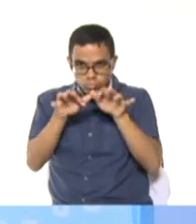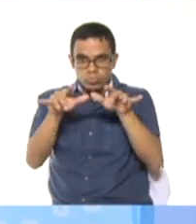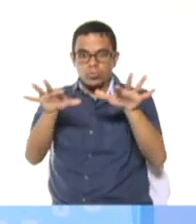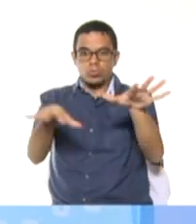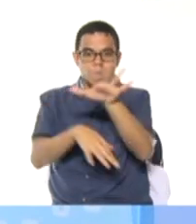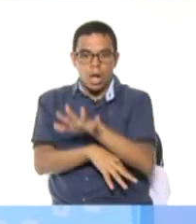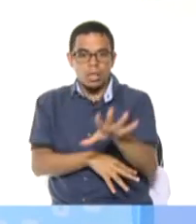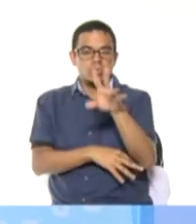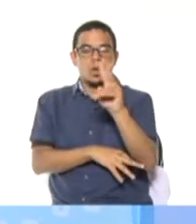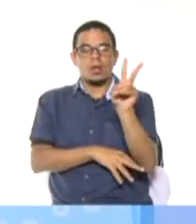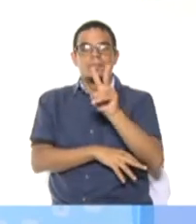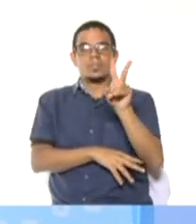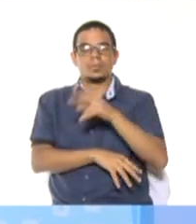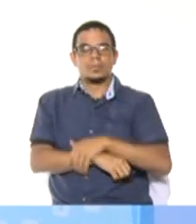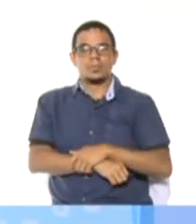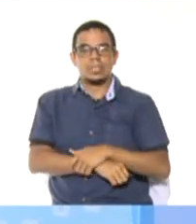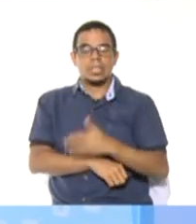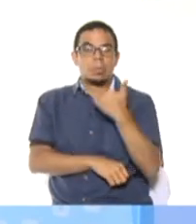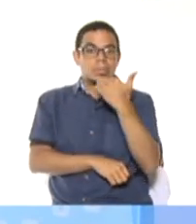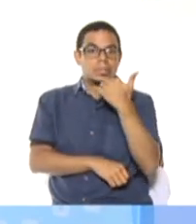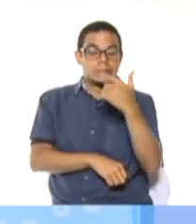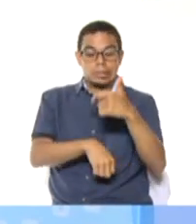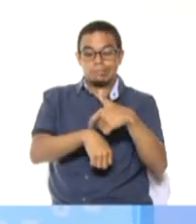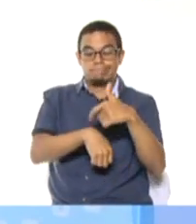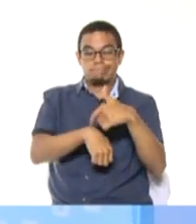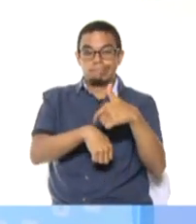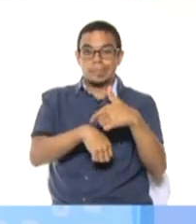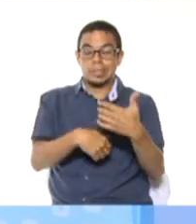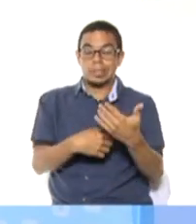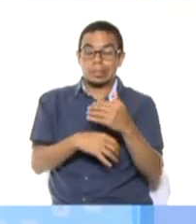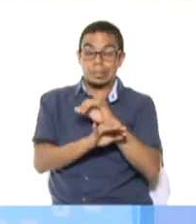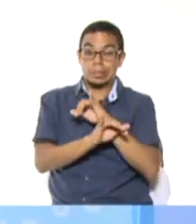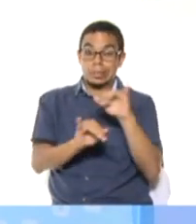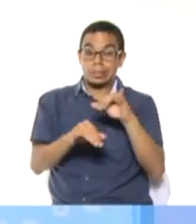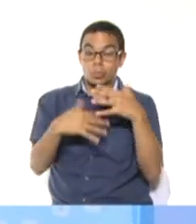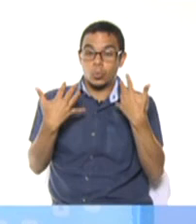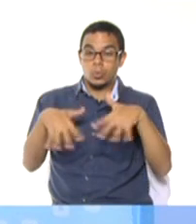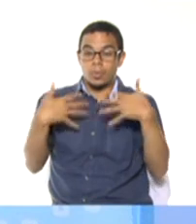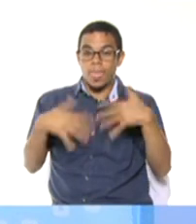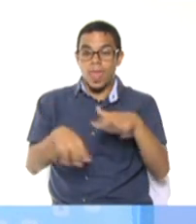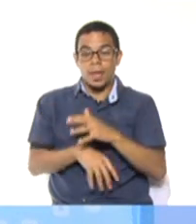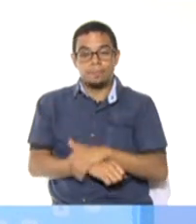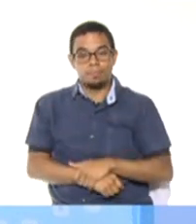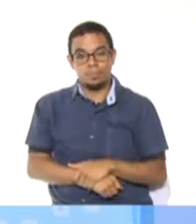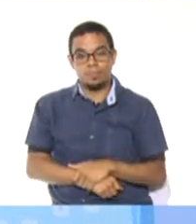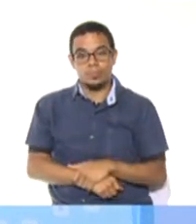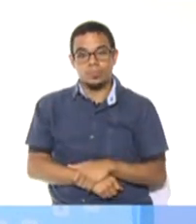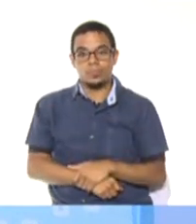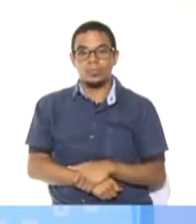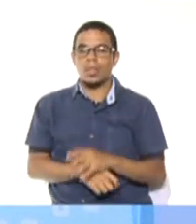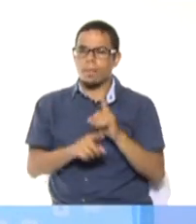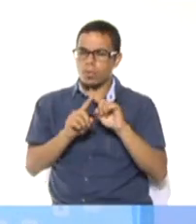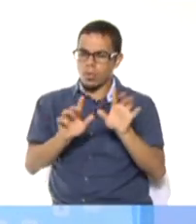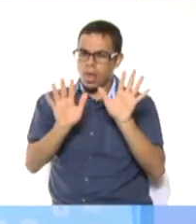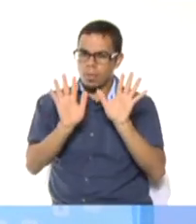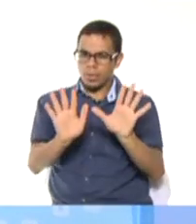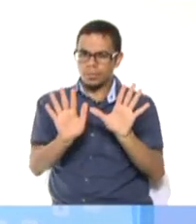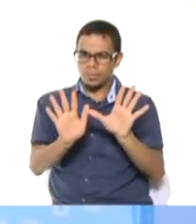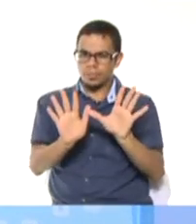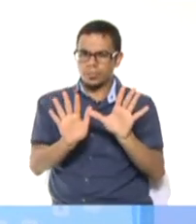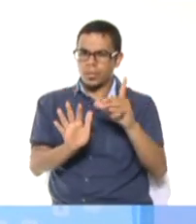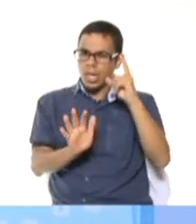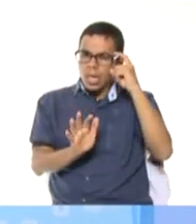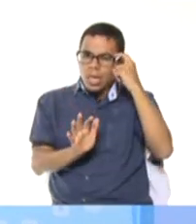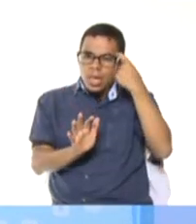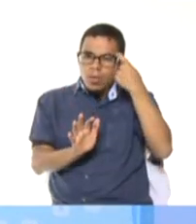hogares venezolanos. Y ya casi nos acercamos al final de nuestra programación por el día de hoy. Pero antes es necesario